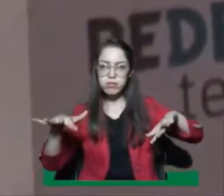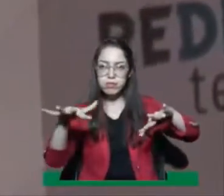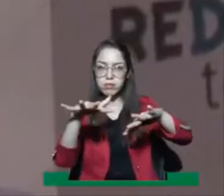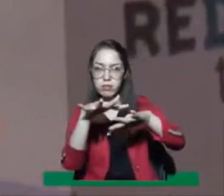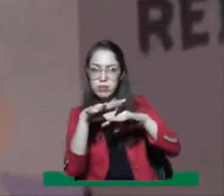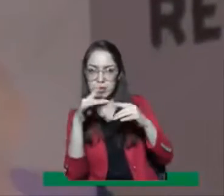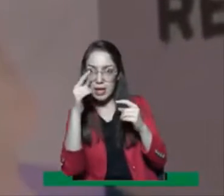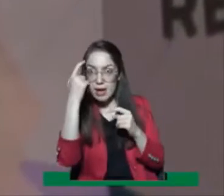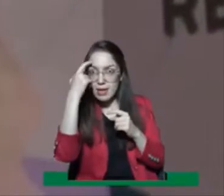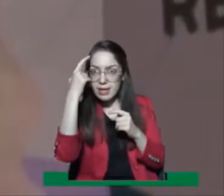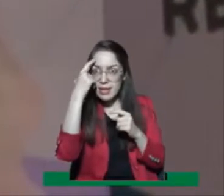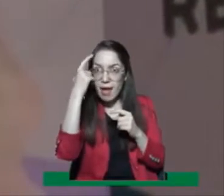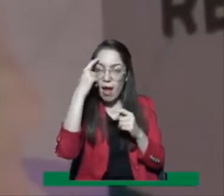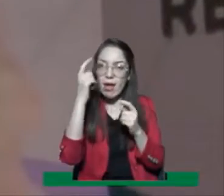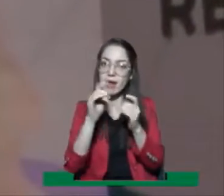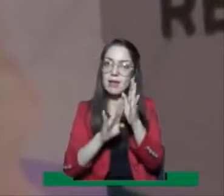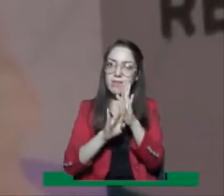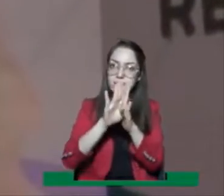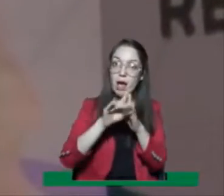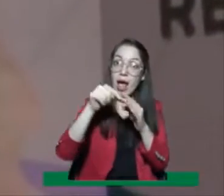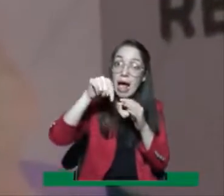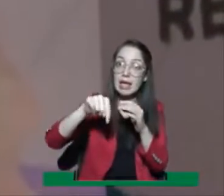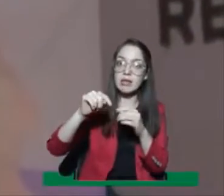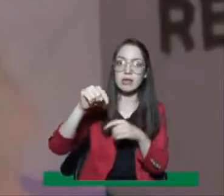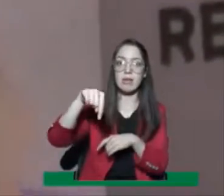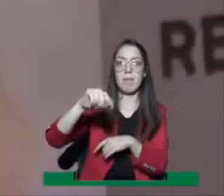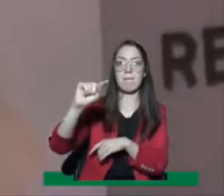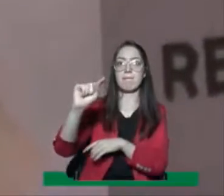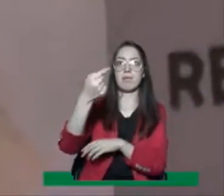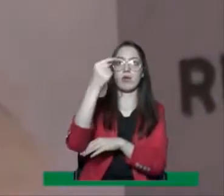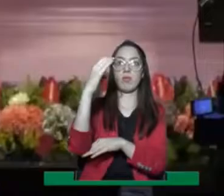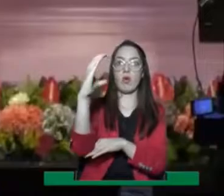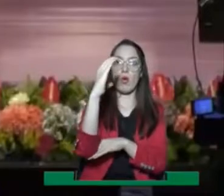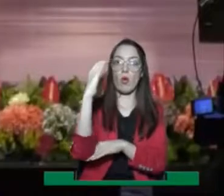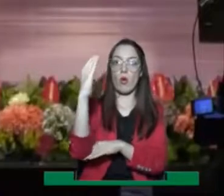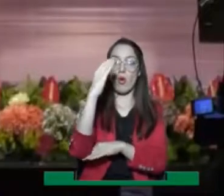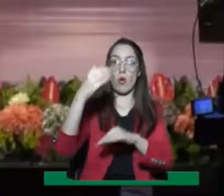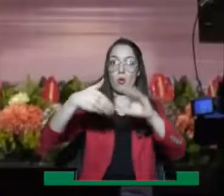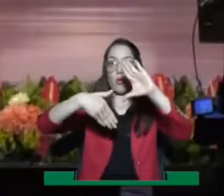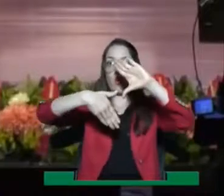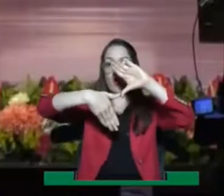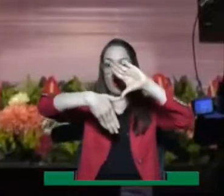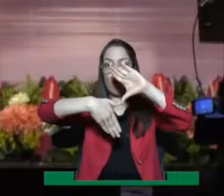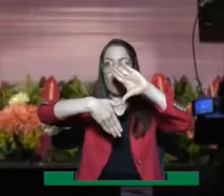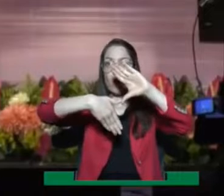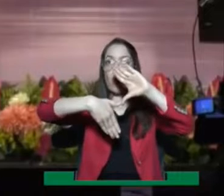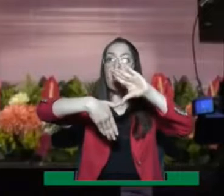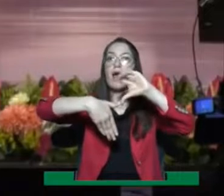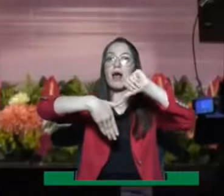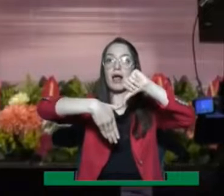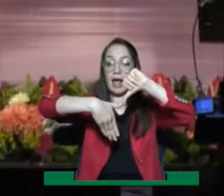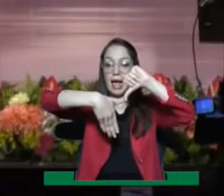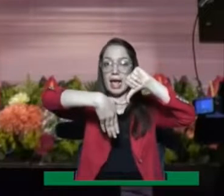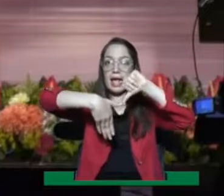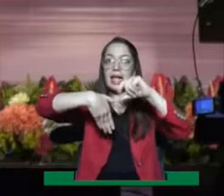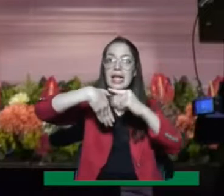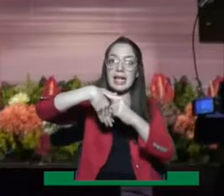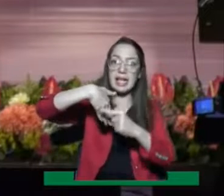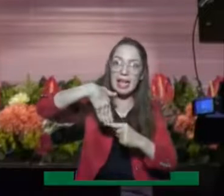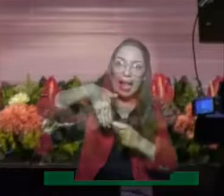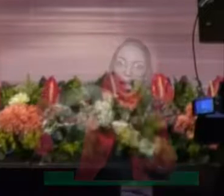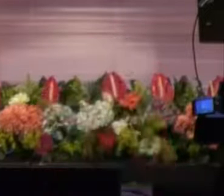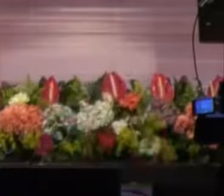ciudad de destino inteligente, la primera en Colombia y la tercera en Latinoamérica, después de Tequila y Buenos Aires, Argentina, se